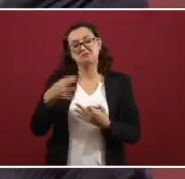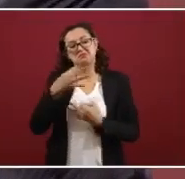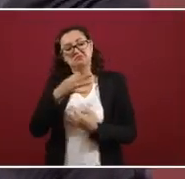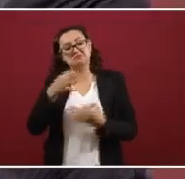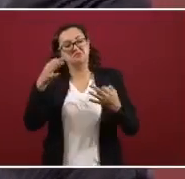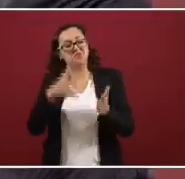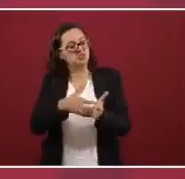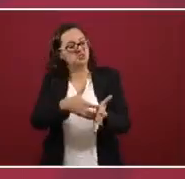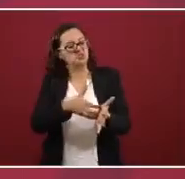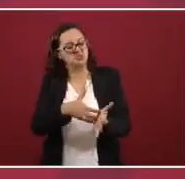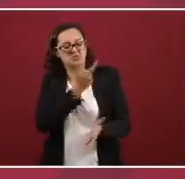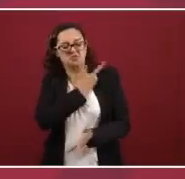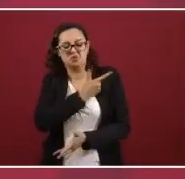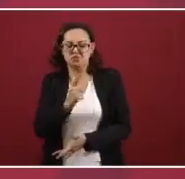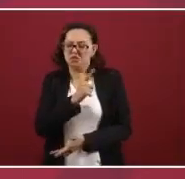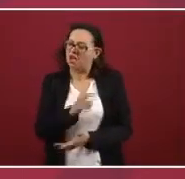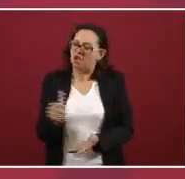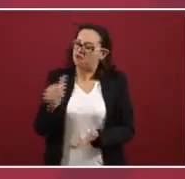decisión. No,